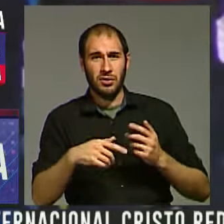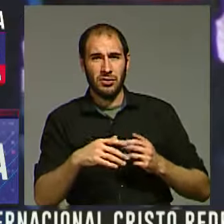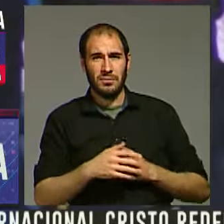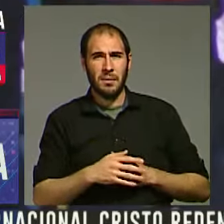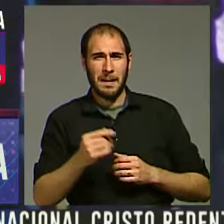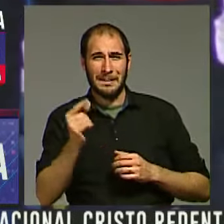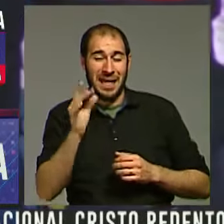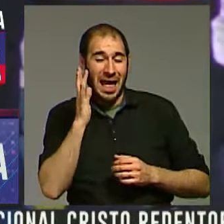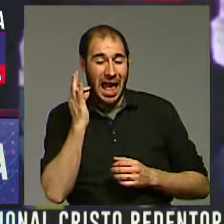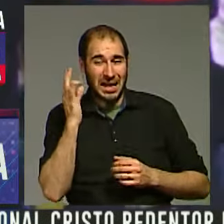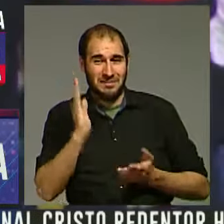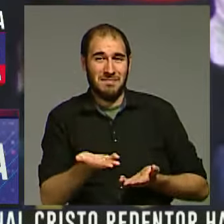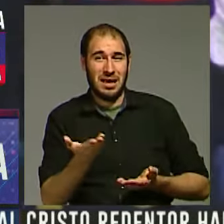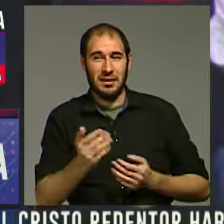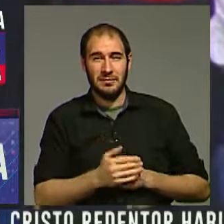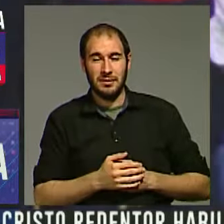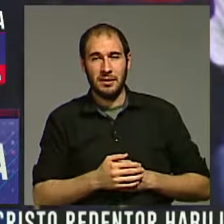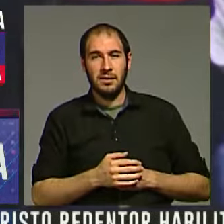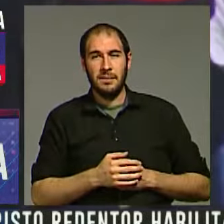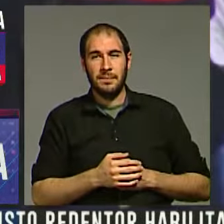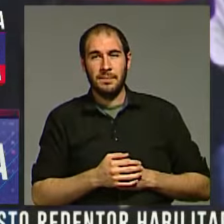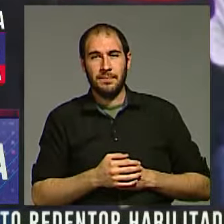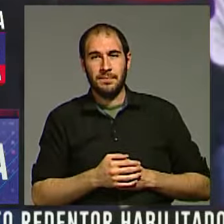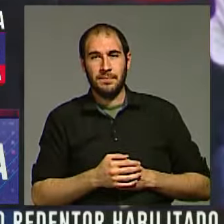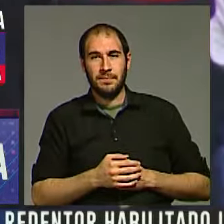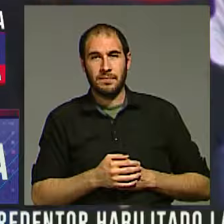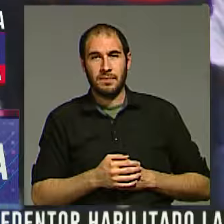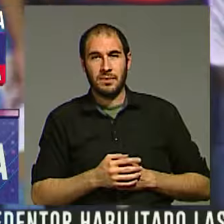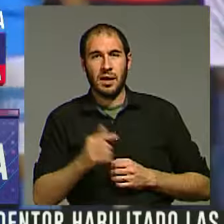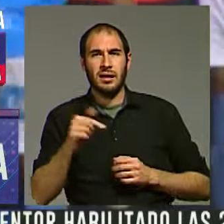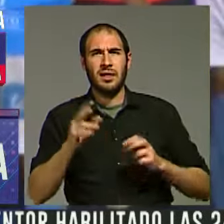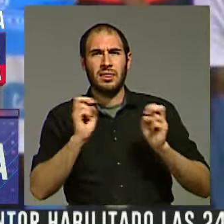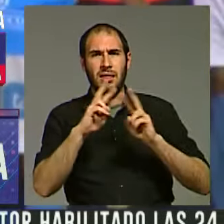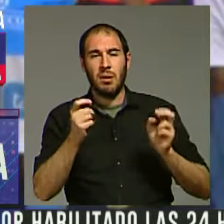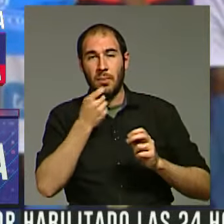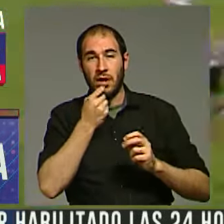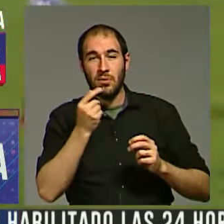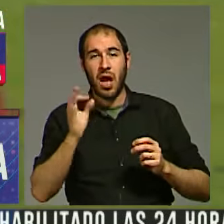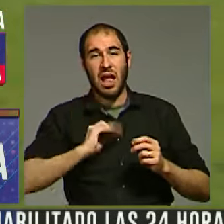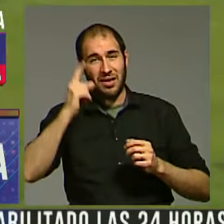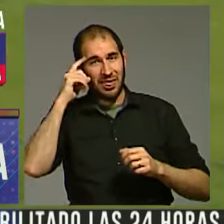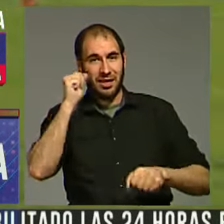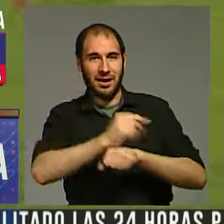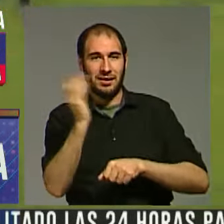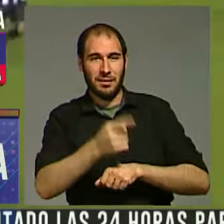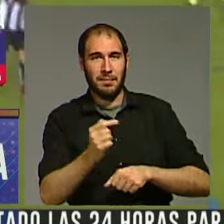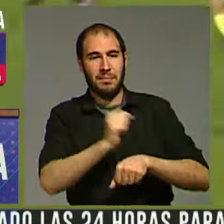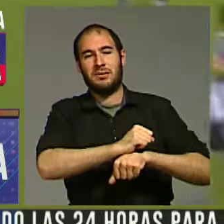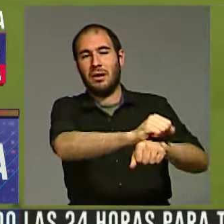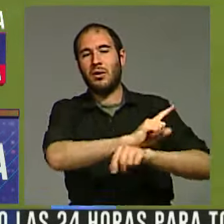como mínimo. Seguro, sería lo lógico. Esto sería una cuestión como si te condeno a 10 años de cárcel y no te mando